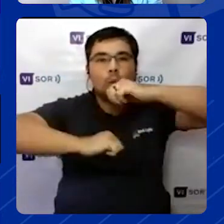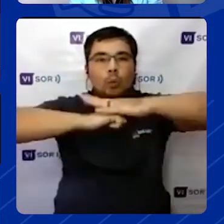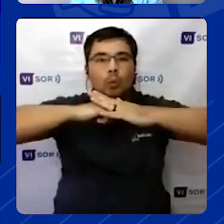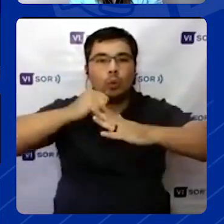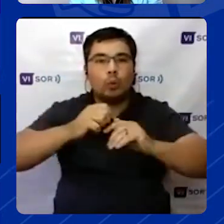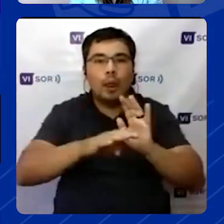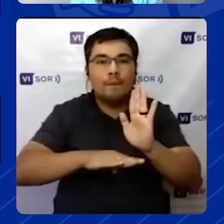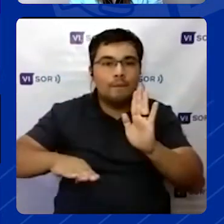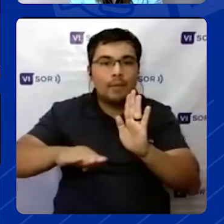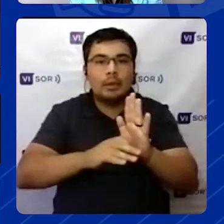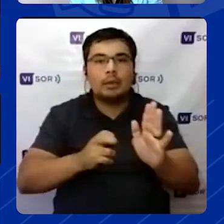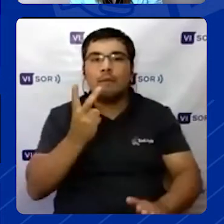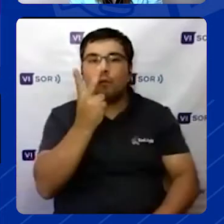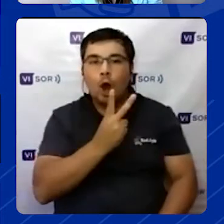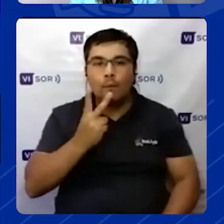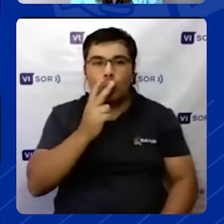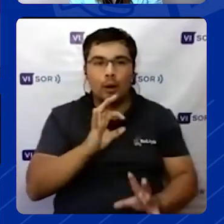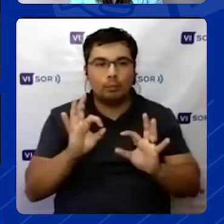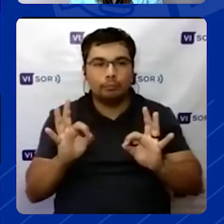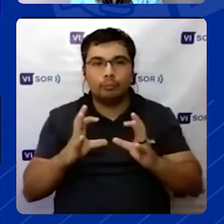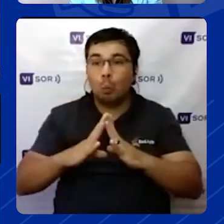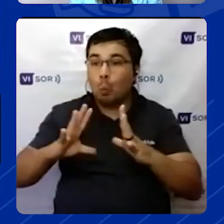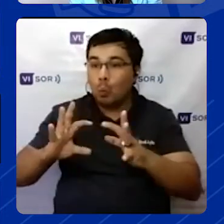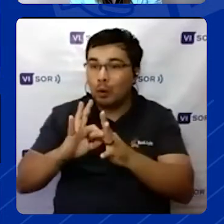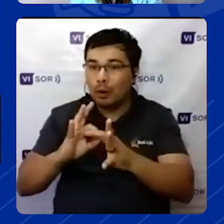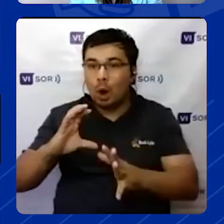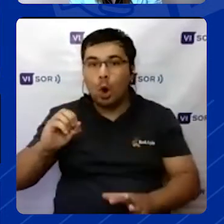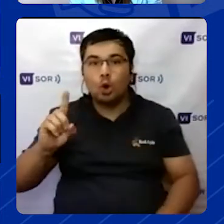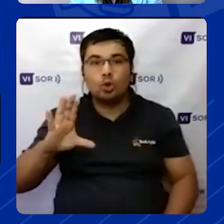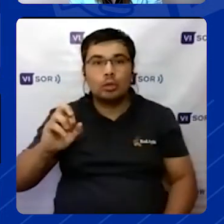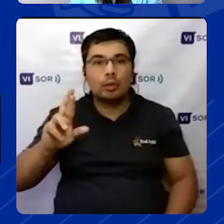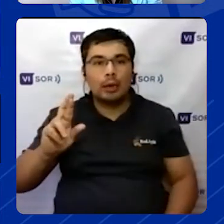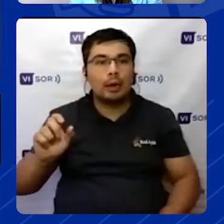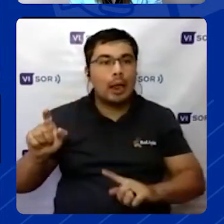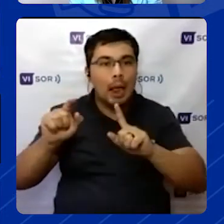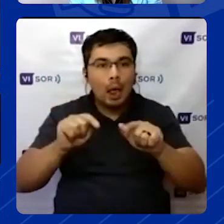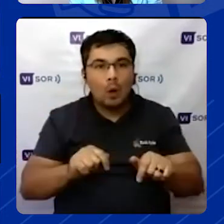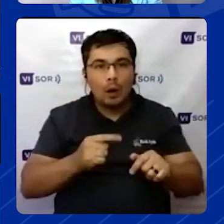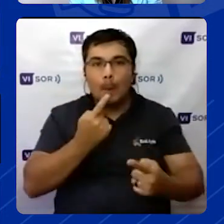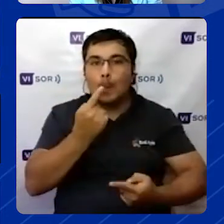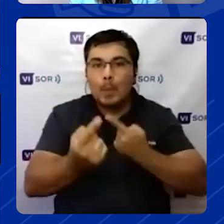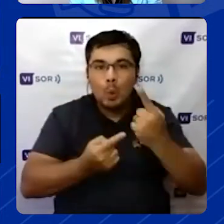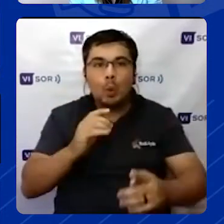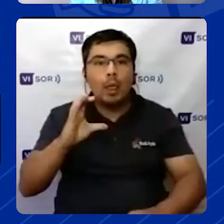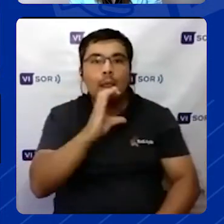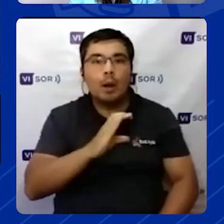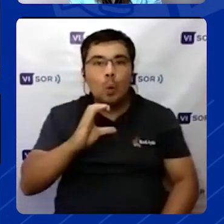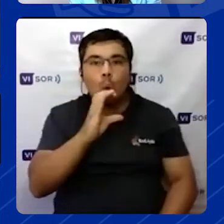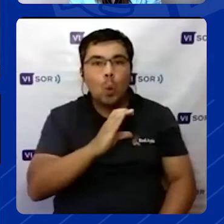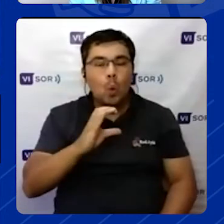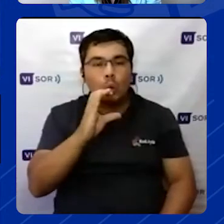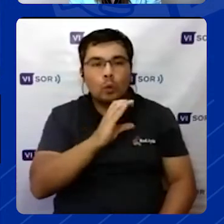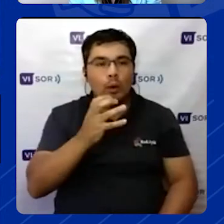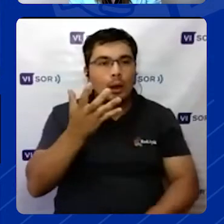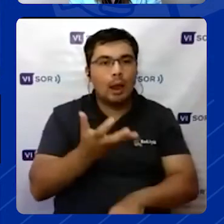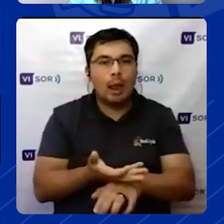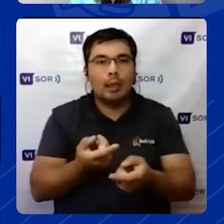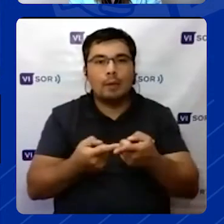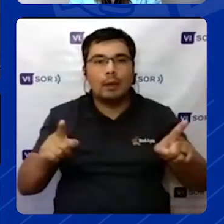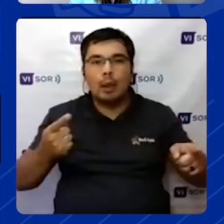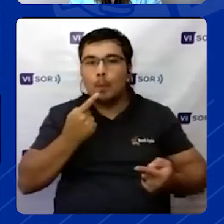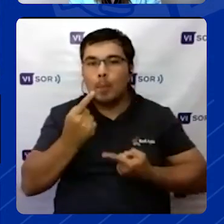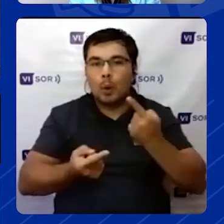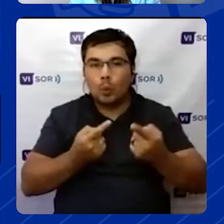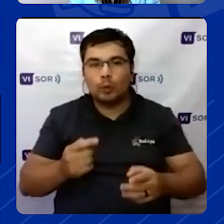Muchas gracias, Oscar. Ahora junté las preguntas del curso porque hay varias preguntas relacionadas con el curso, así es que estas